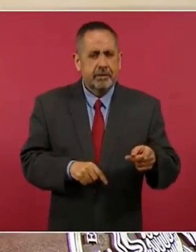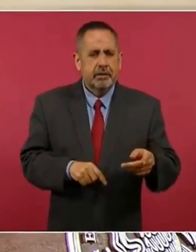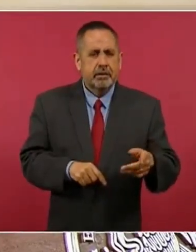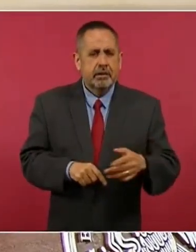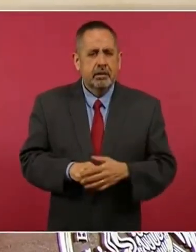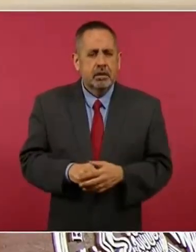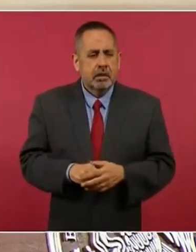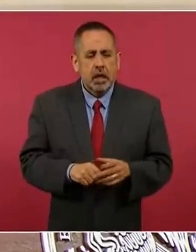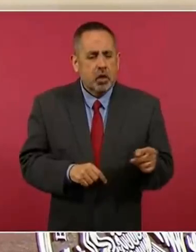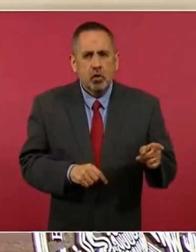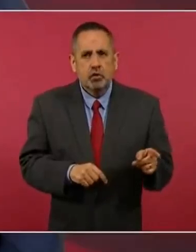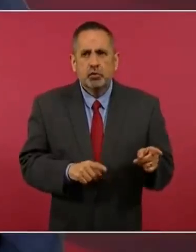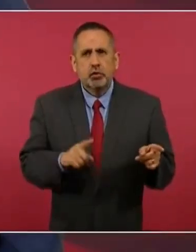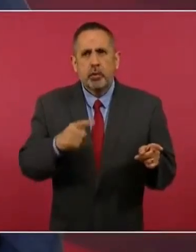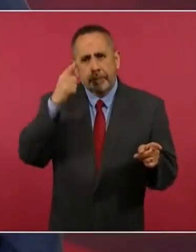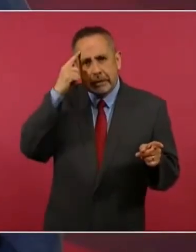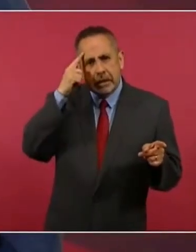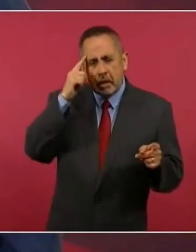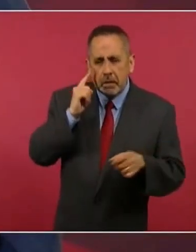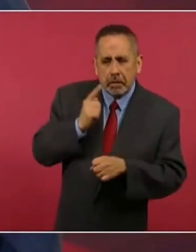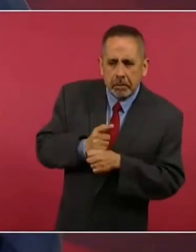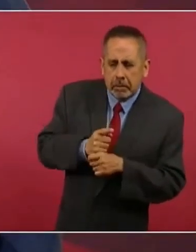no se dieron cuenta